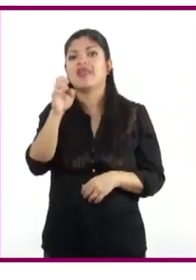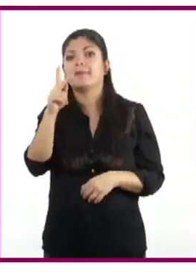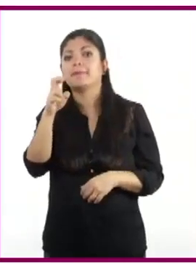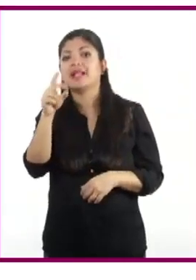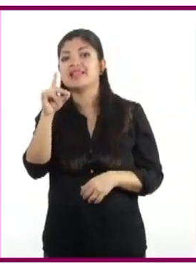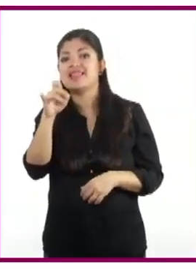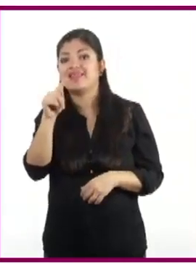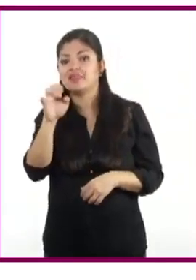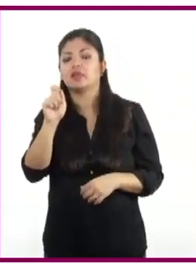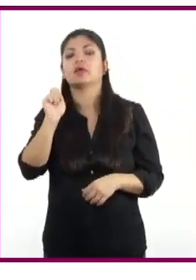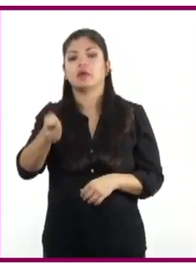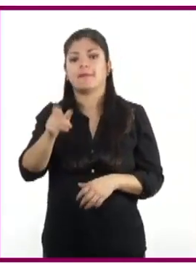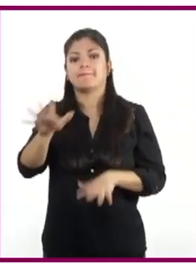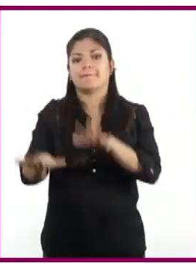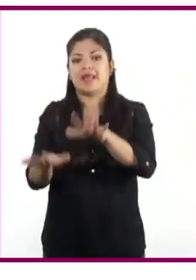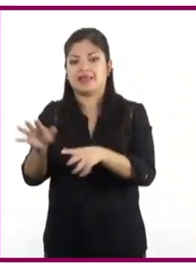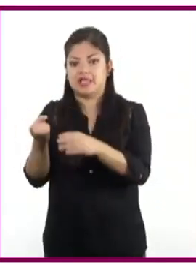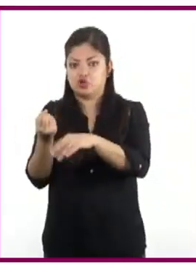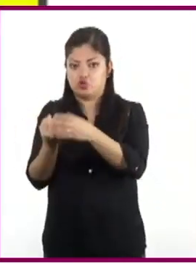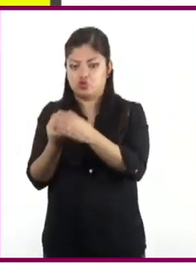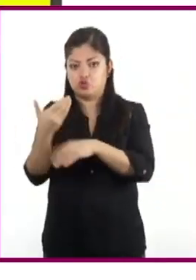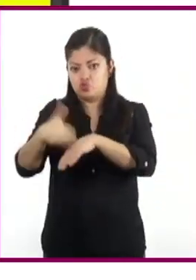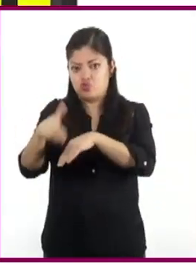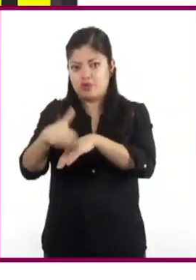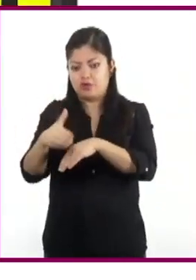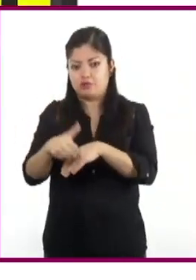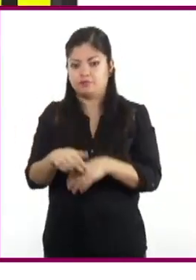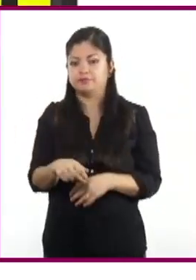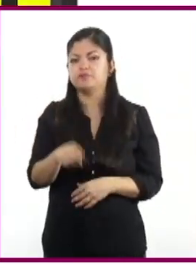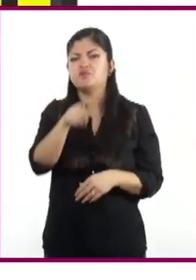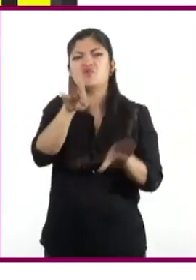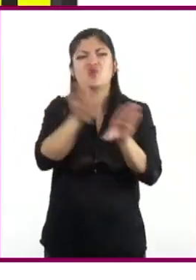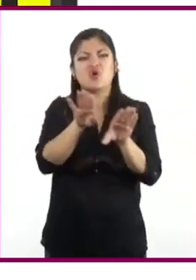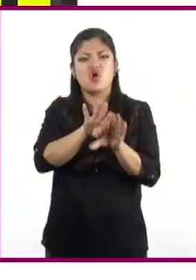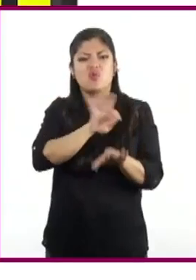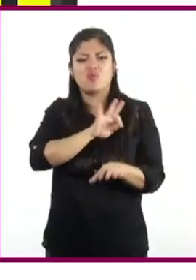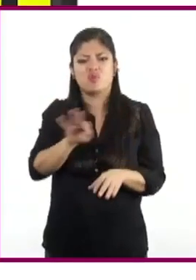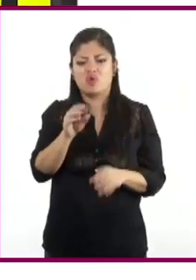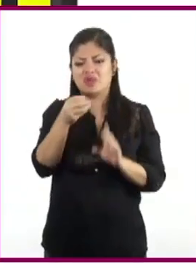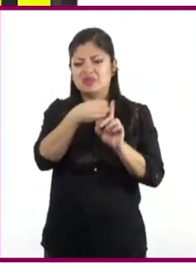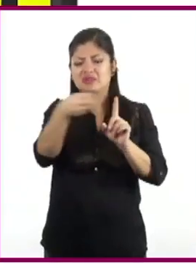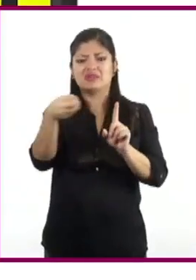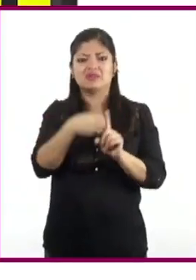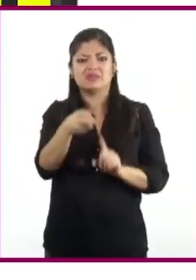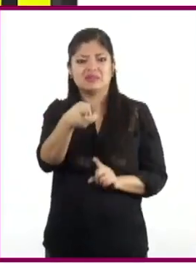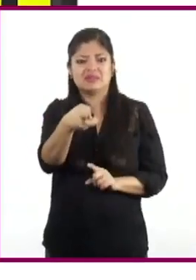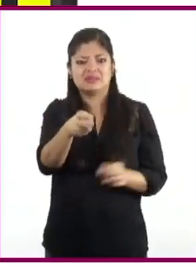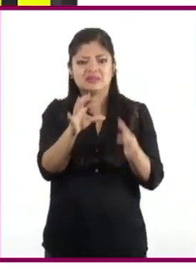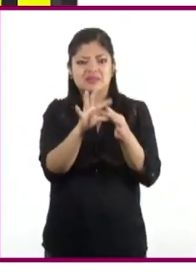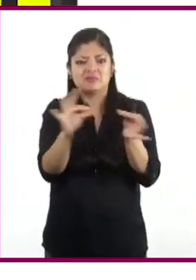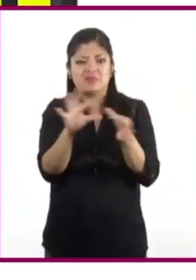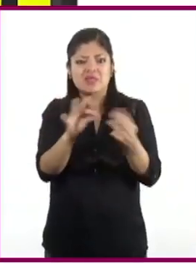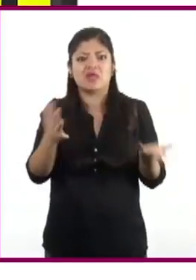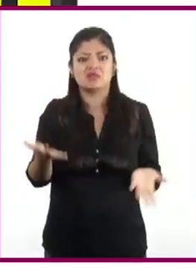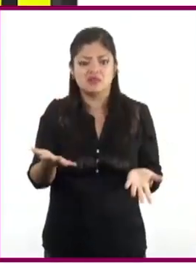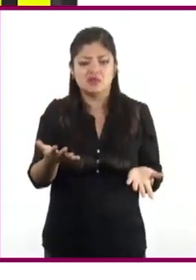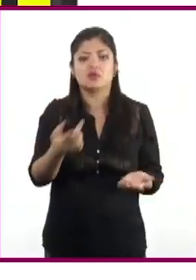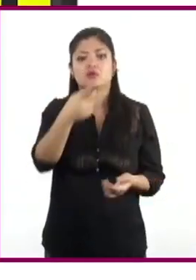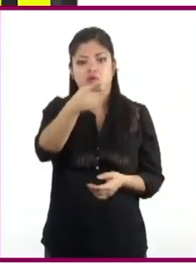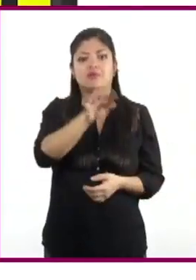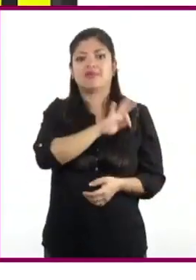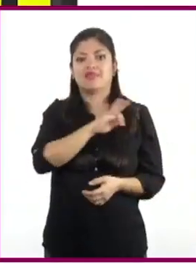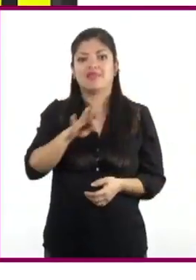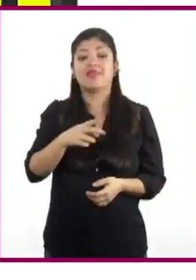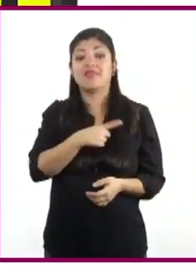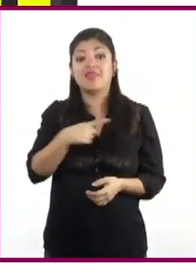dependiente es el número de patas. Un tip para encontrar la ecuación de esta situación es encontrar la